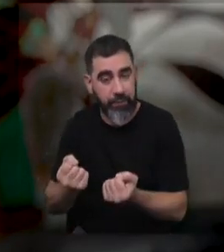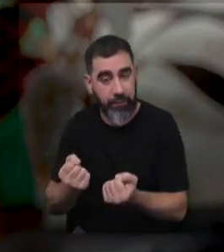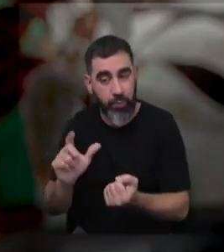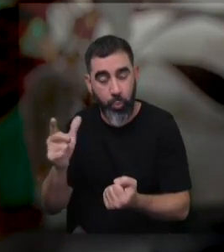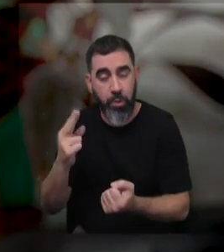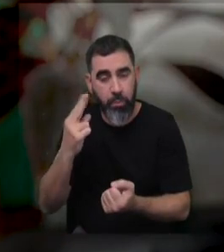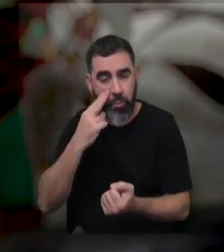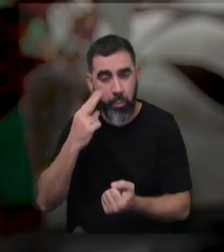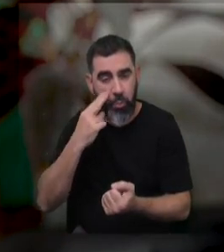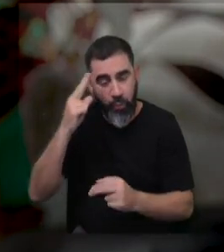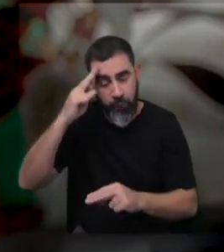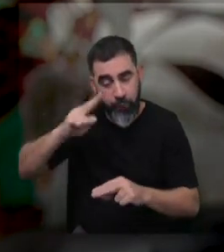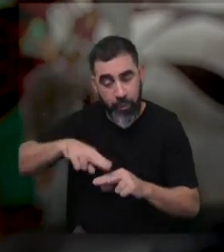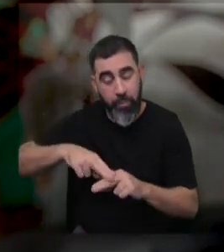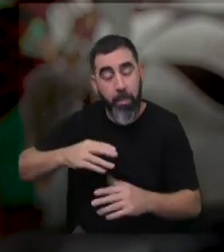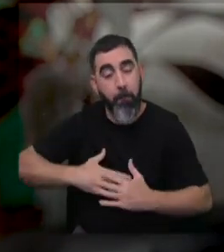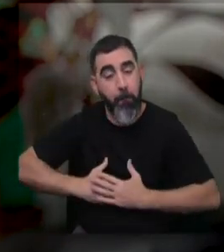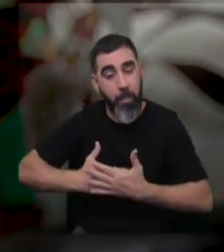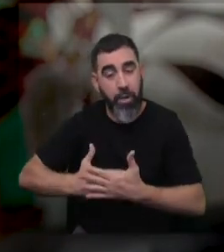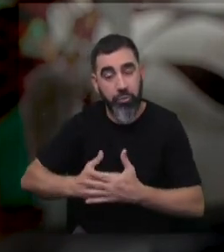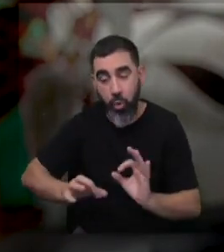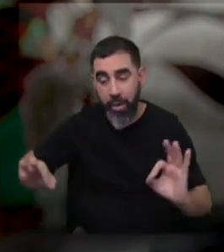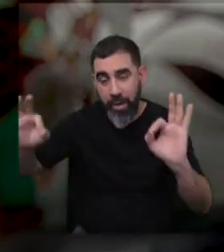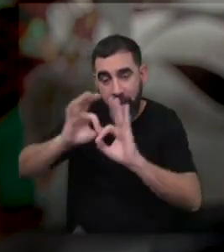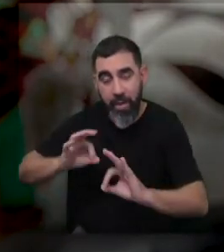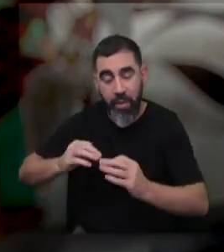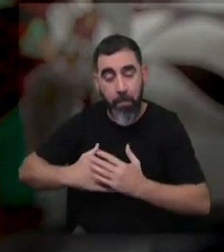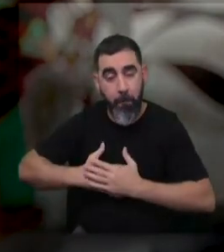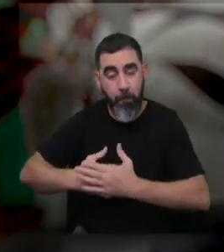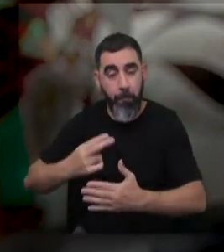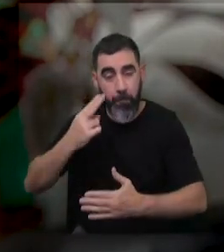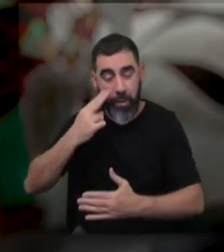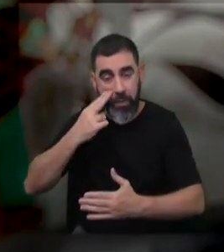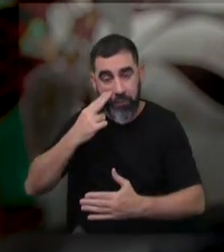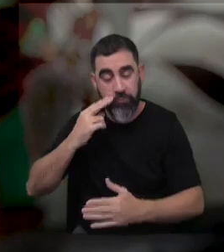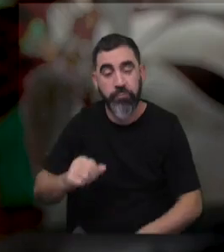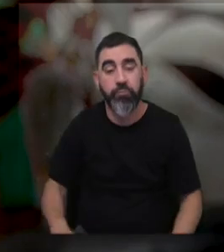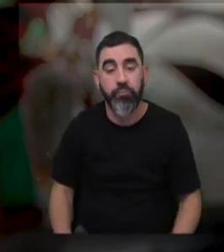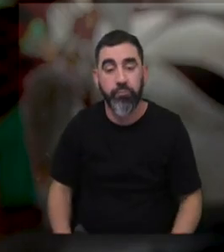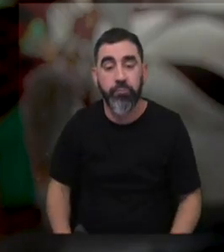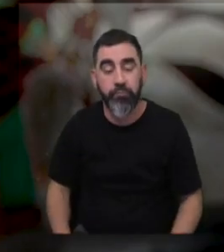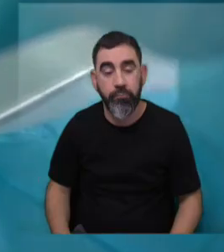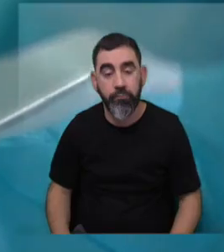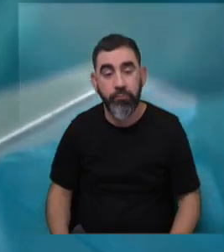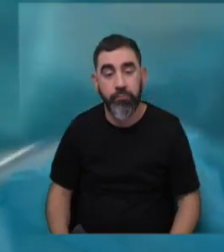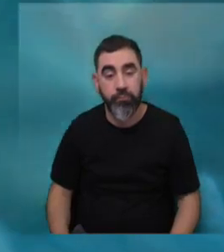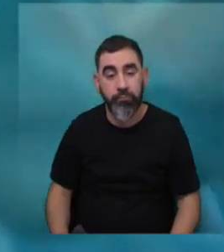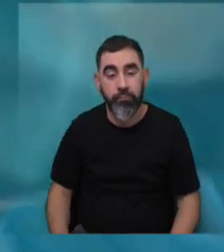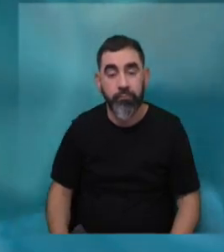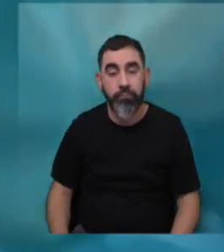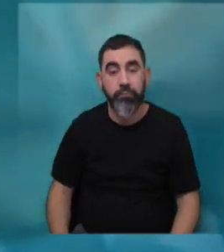ninguna patología durante el embarazo ni ninguna inducida por el embarazo. Acá incluimos diabetes gestacional y otro tipo de patologías.